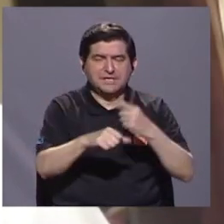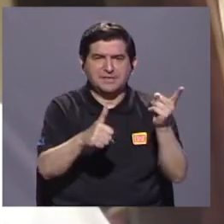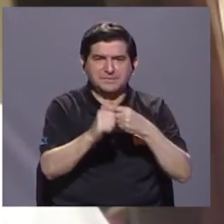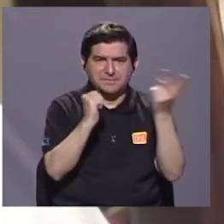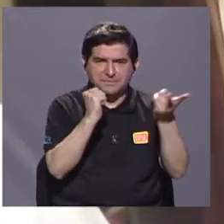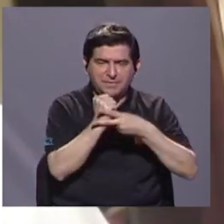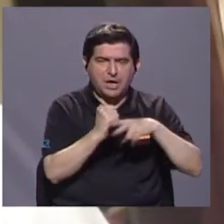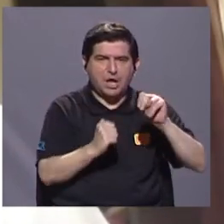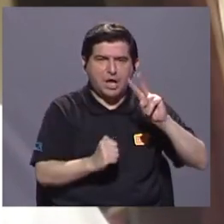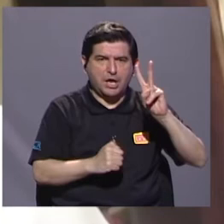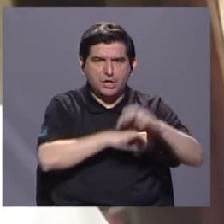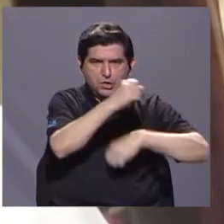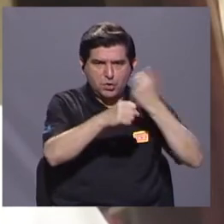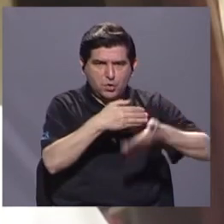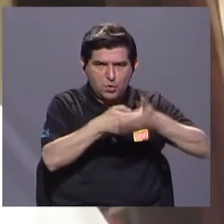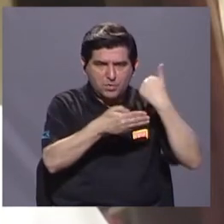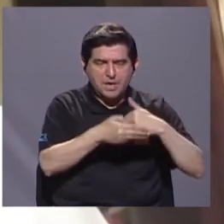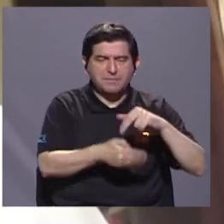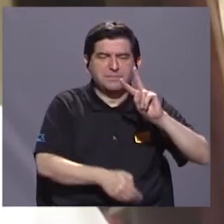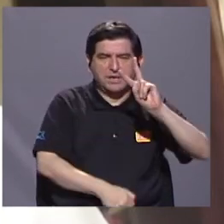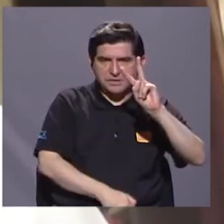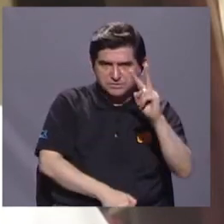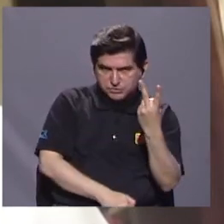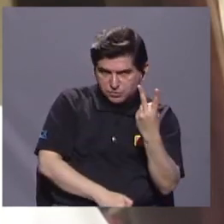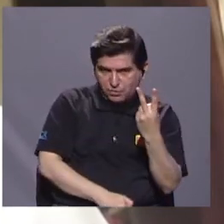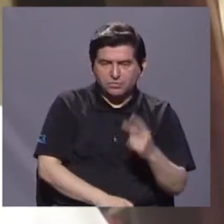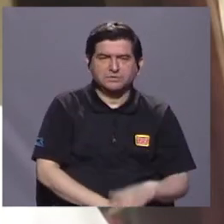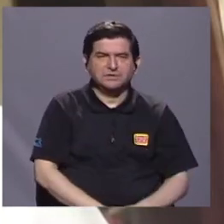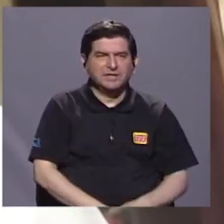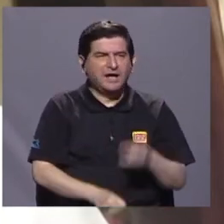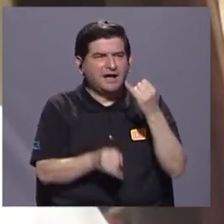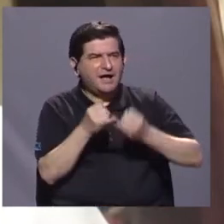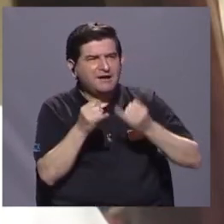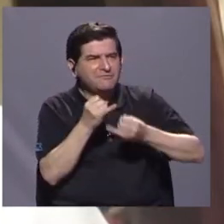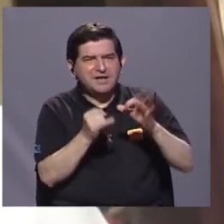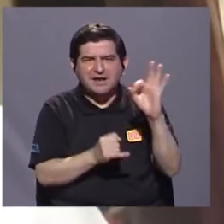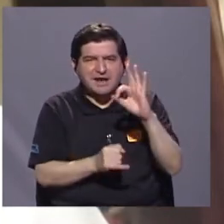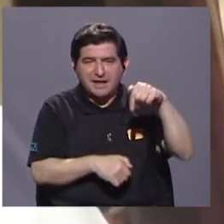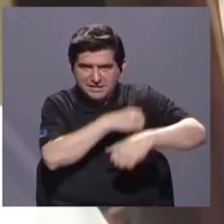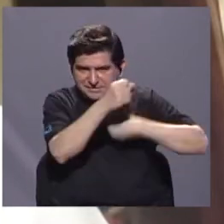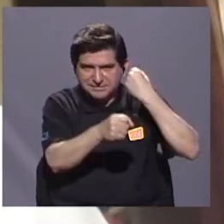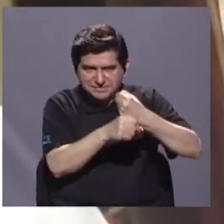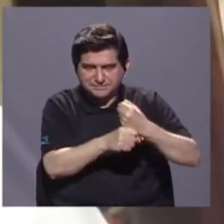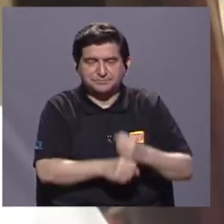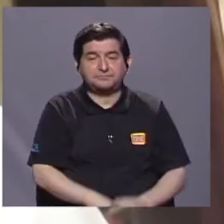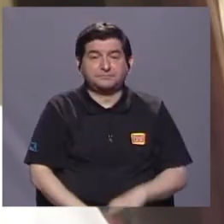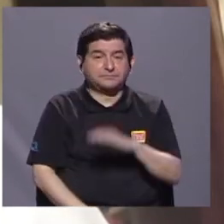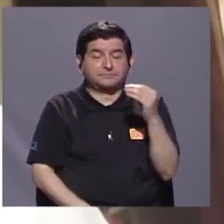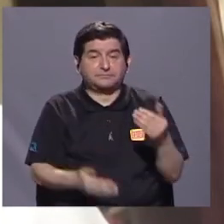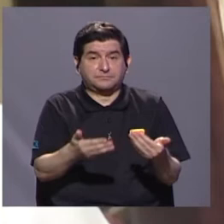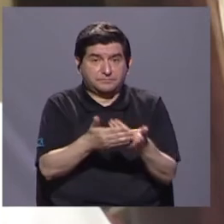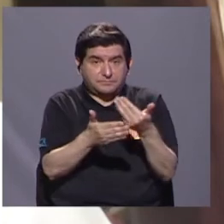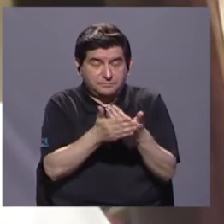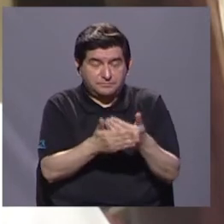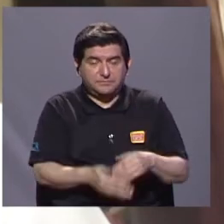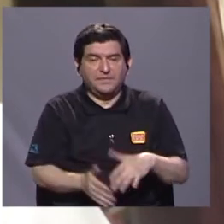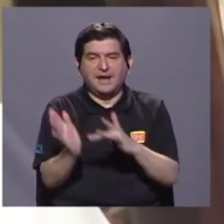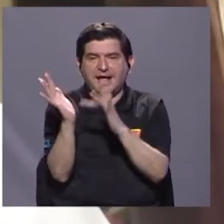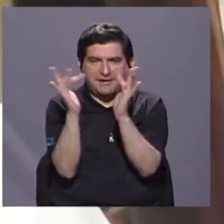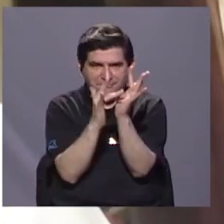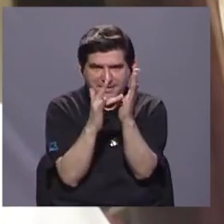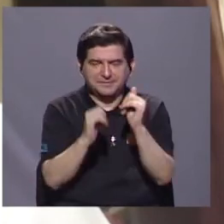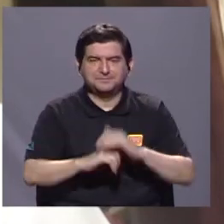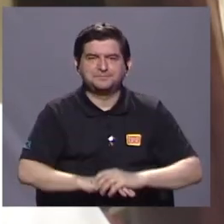en noviembre del año pasado, una segunda a finales de febrero de este año y la más reciente en abril, en